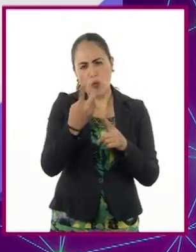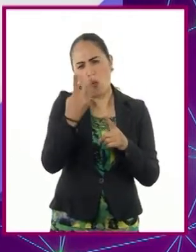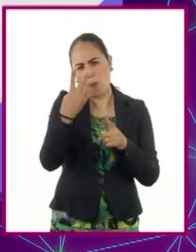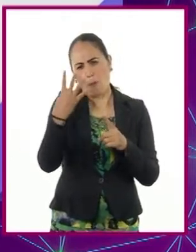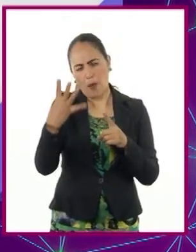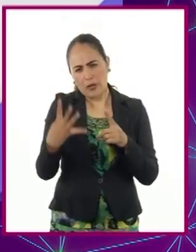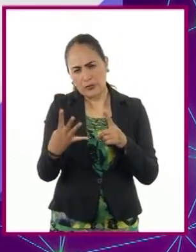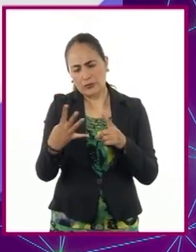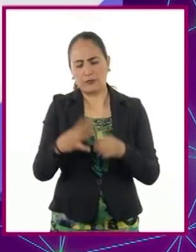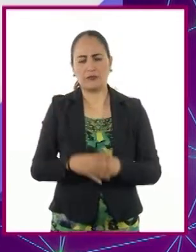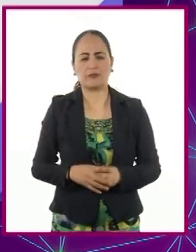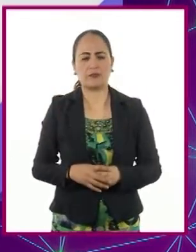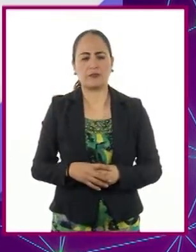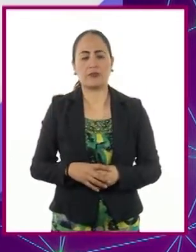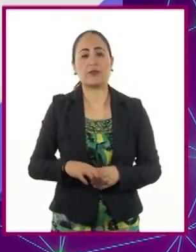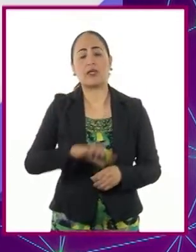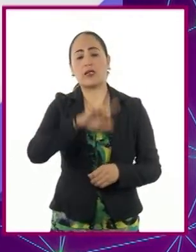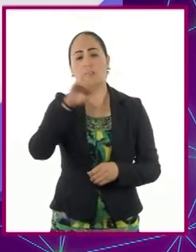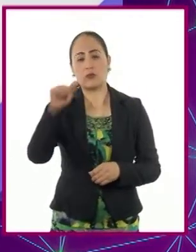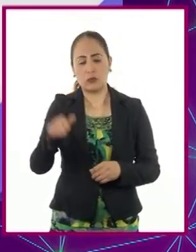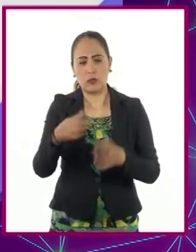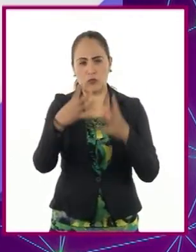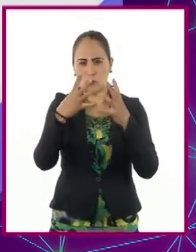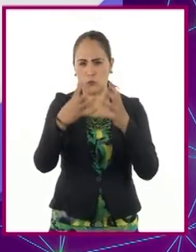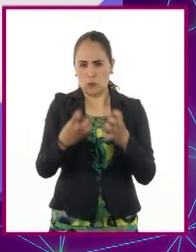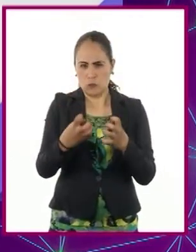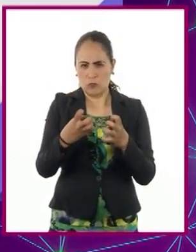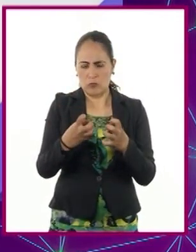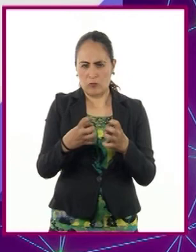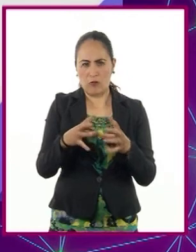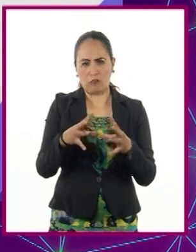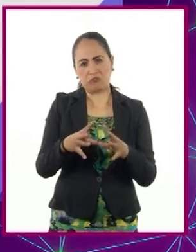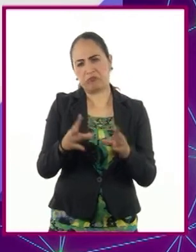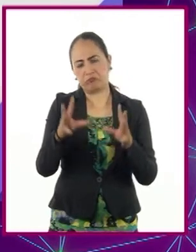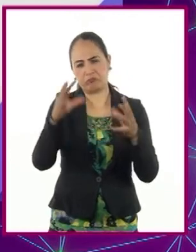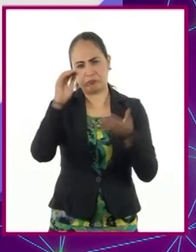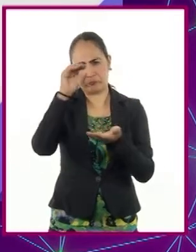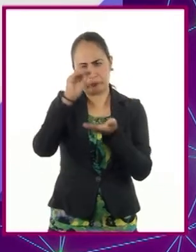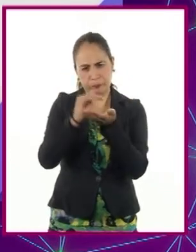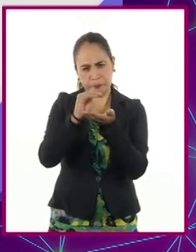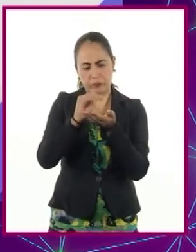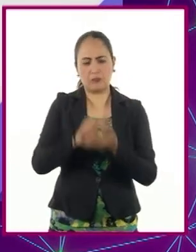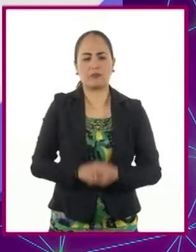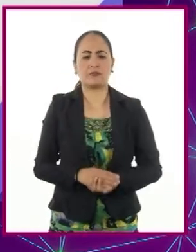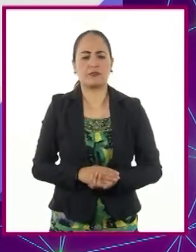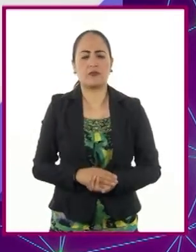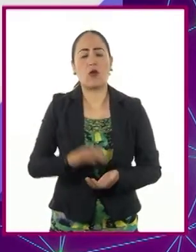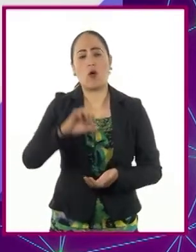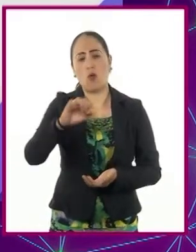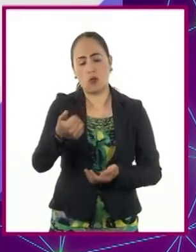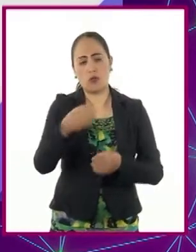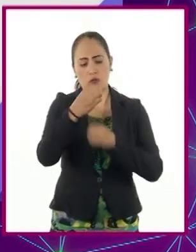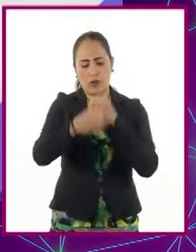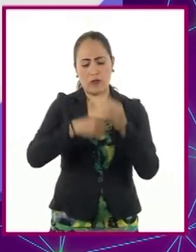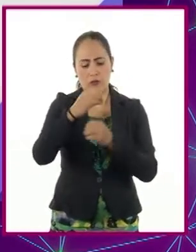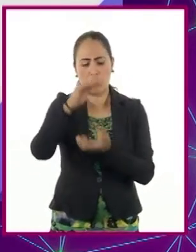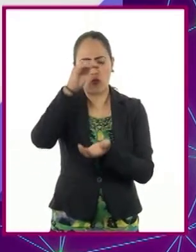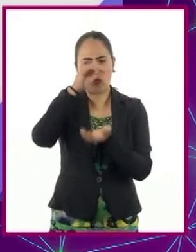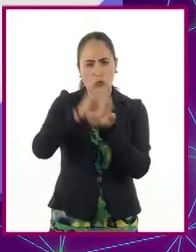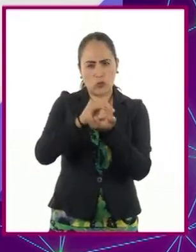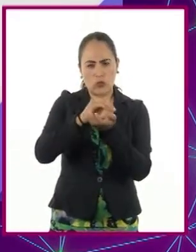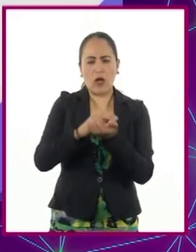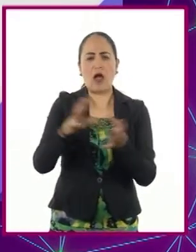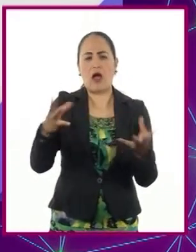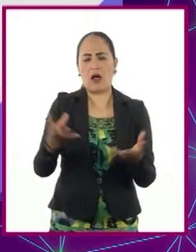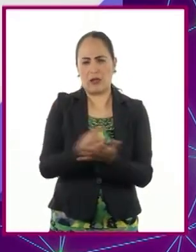valencia. Cuando el átomo se oxida, es el agente reductor. Otro átomo se reduce cuando gana uno o